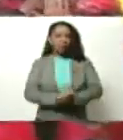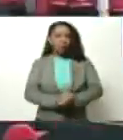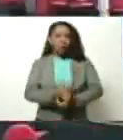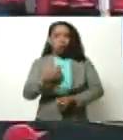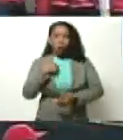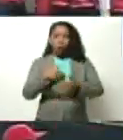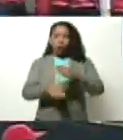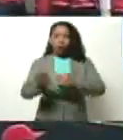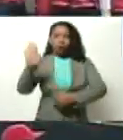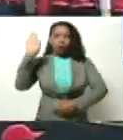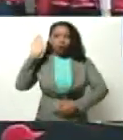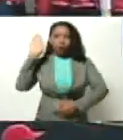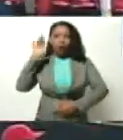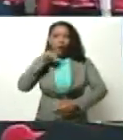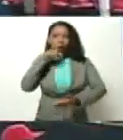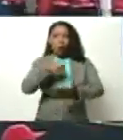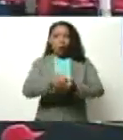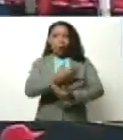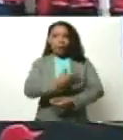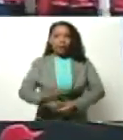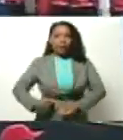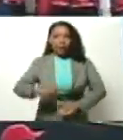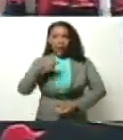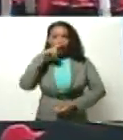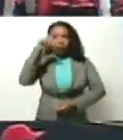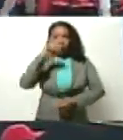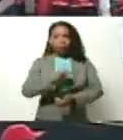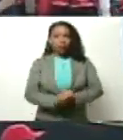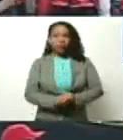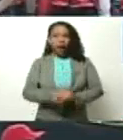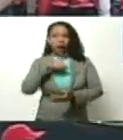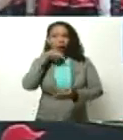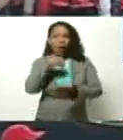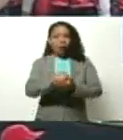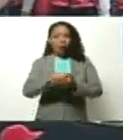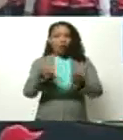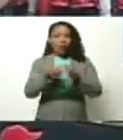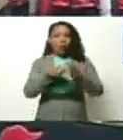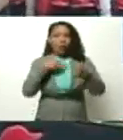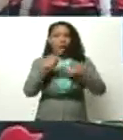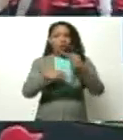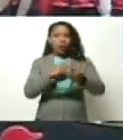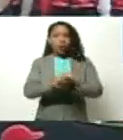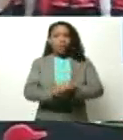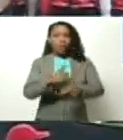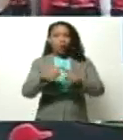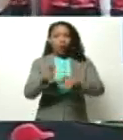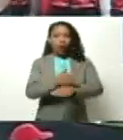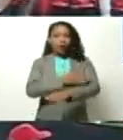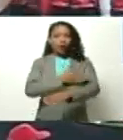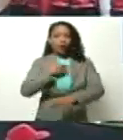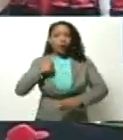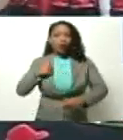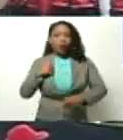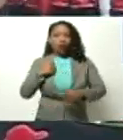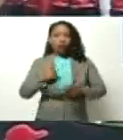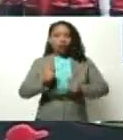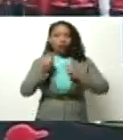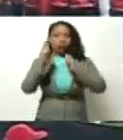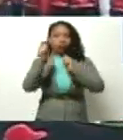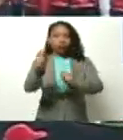le voy a juramentar En nombre del presidente Nicolás Maduro En nombre del partido Pero antes quiero entregar